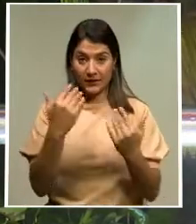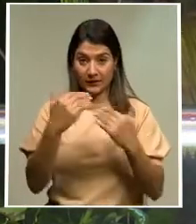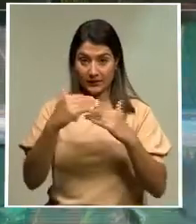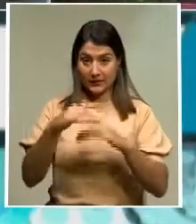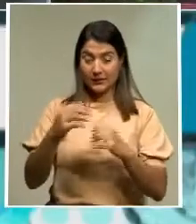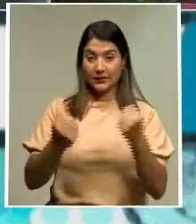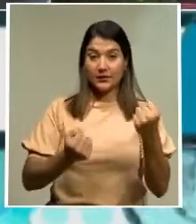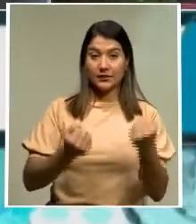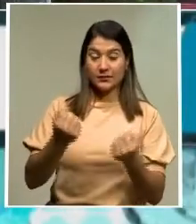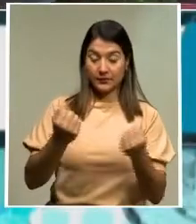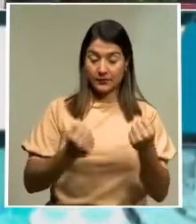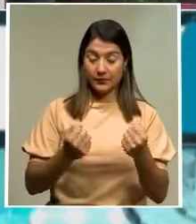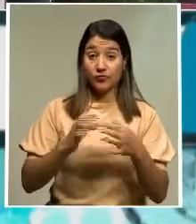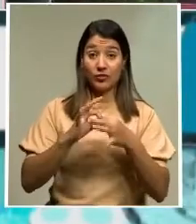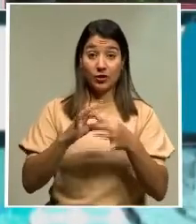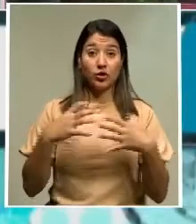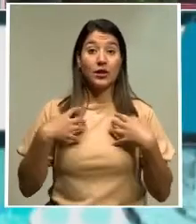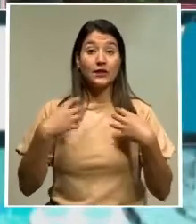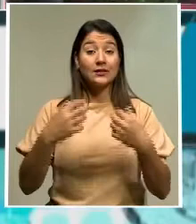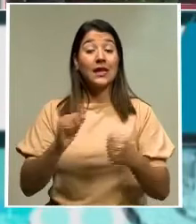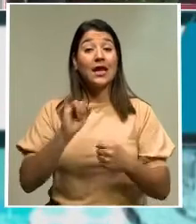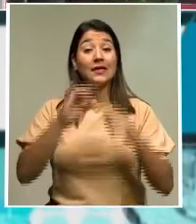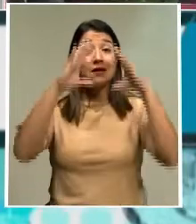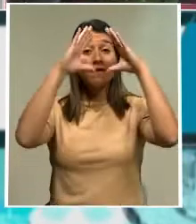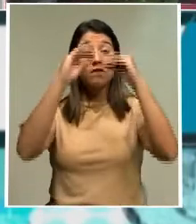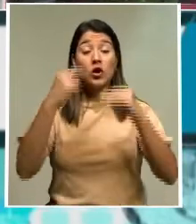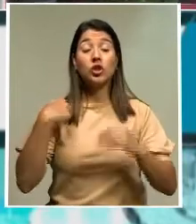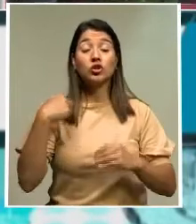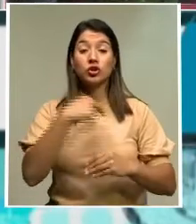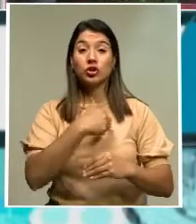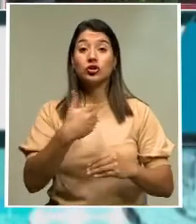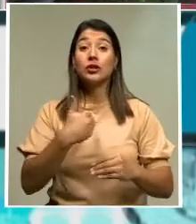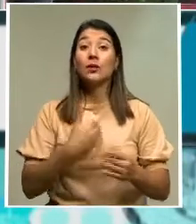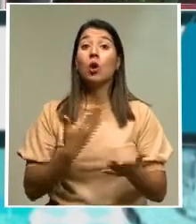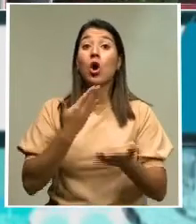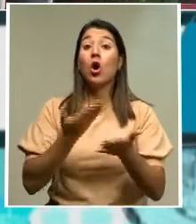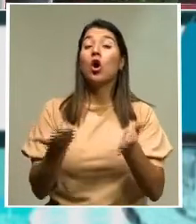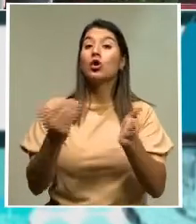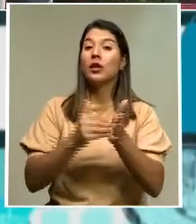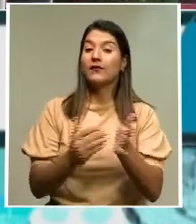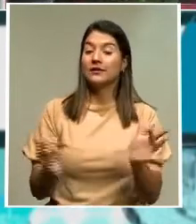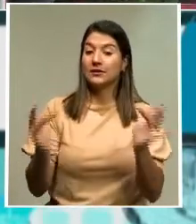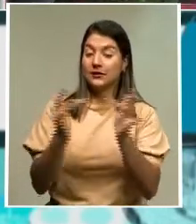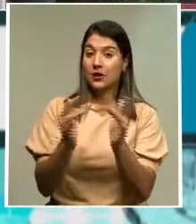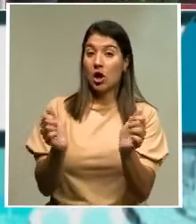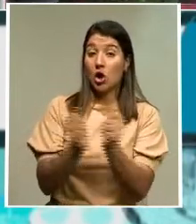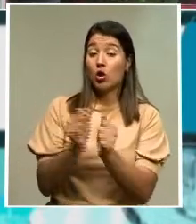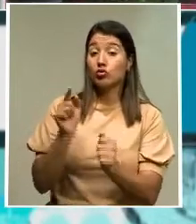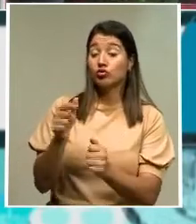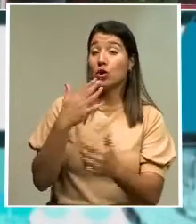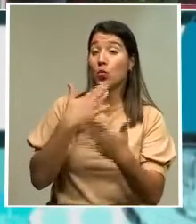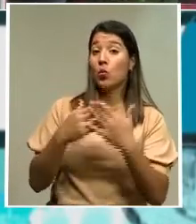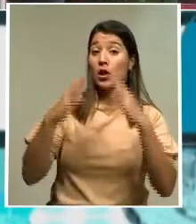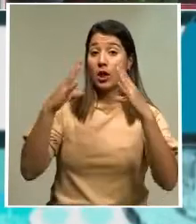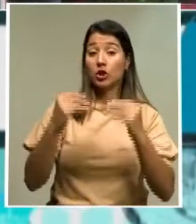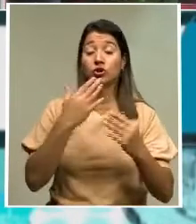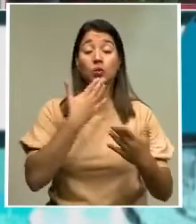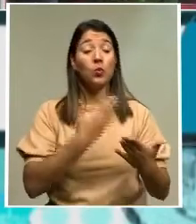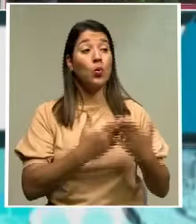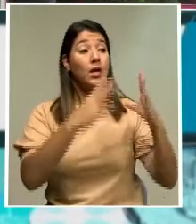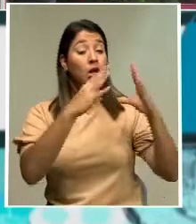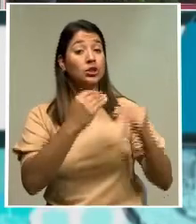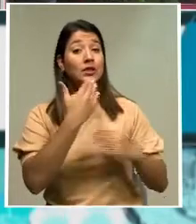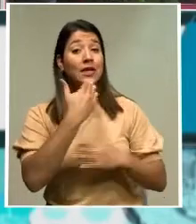vehicular sanitaria. Don Ernesto, esta es la información que tenemos. Regreso con usted al estudio. Buenas noches. Buenas noches, muchas gracias por este detalle,